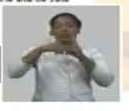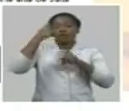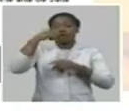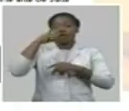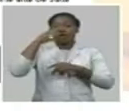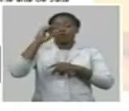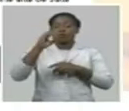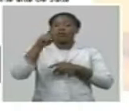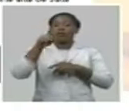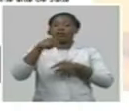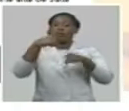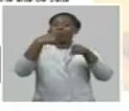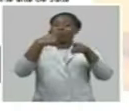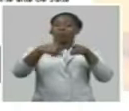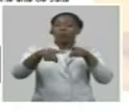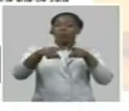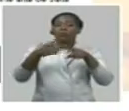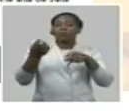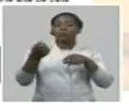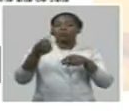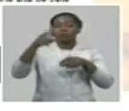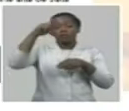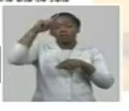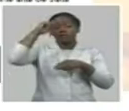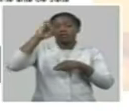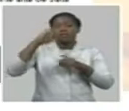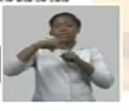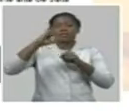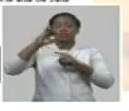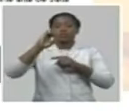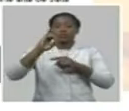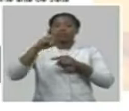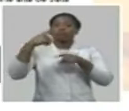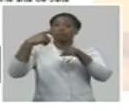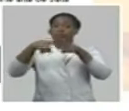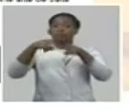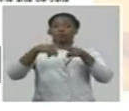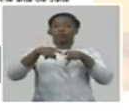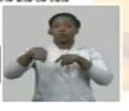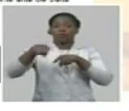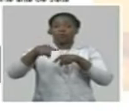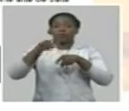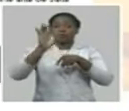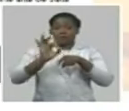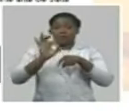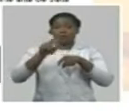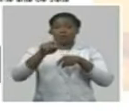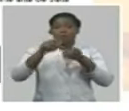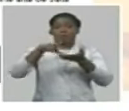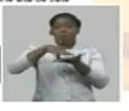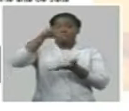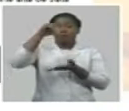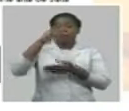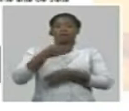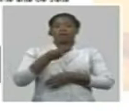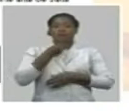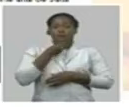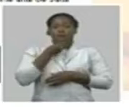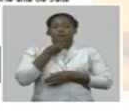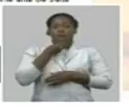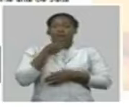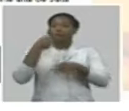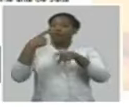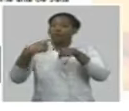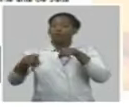los sitios y zonas altas de jesús-maría la catedral y plaza bien además de la zona baja